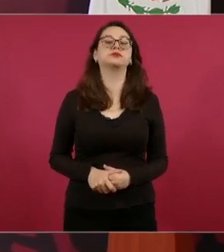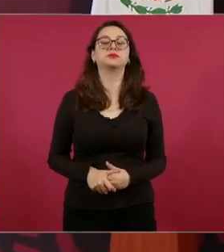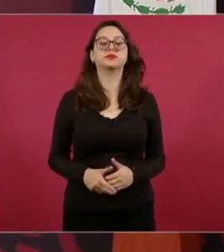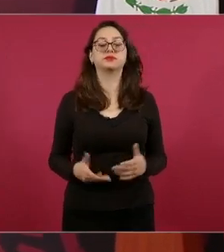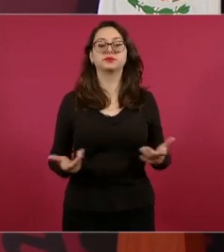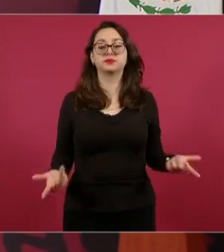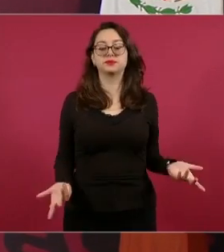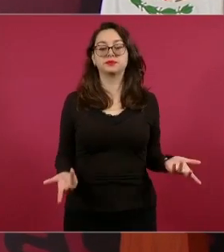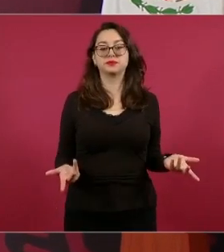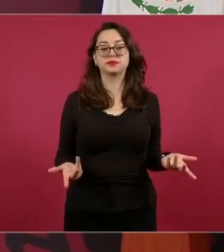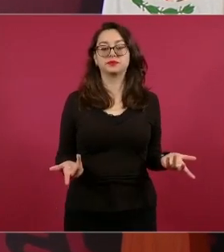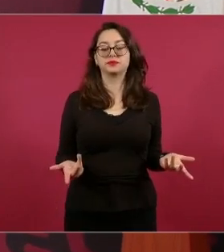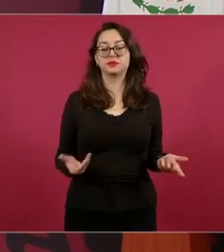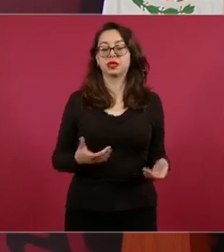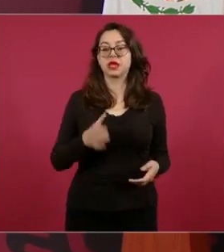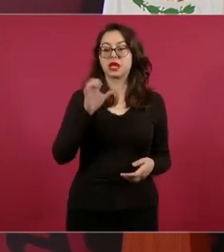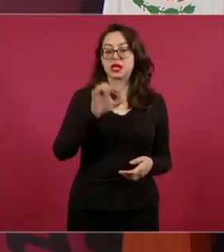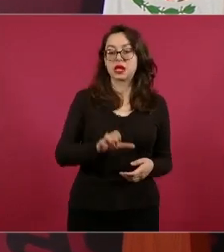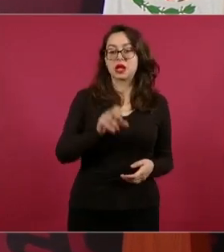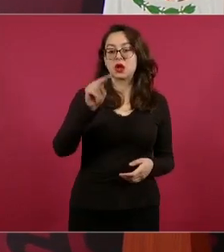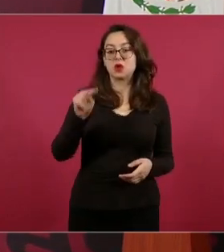Cancún y la Riviera Maya?